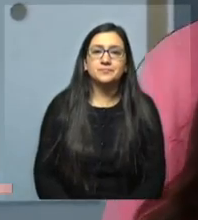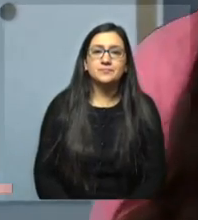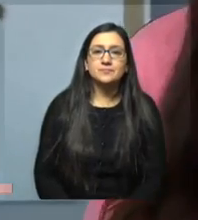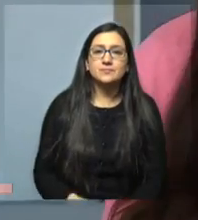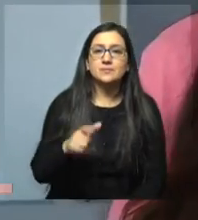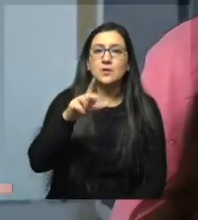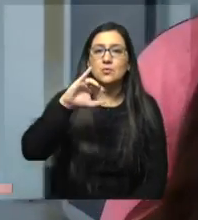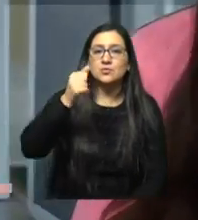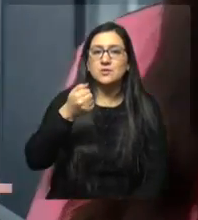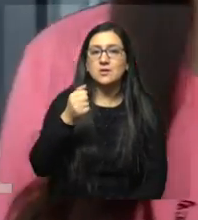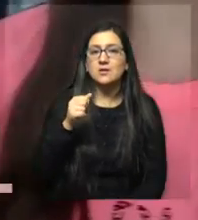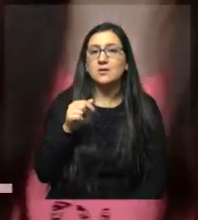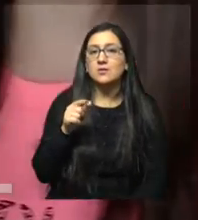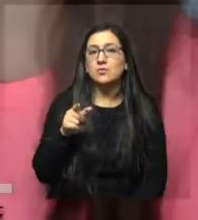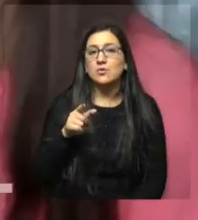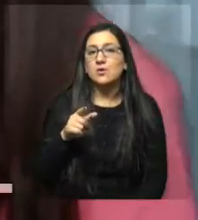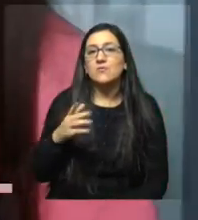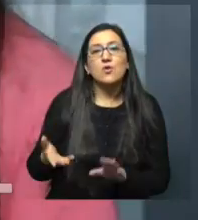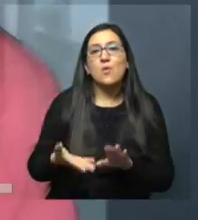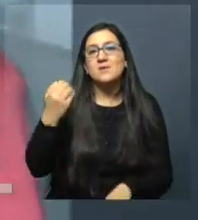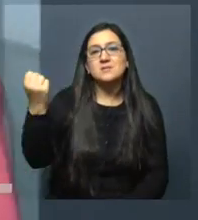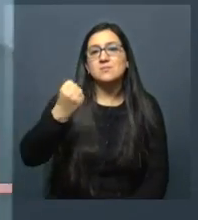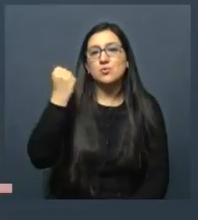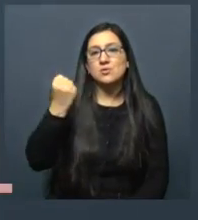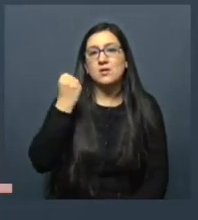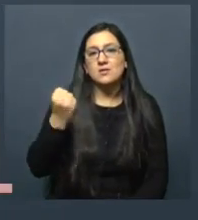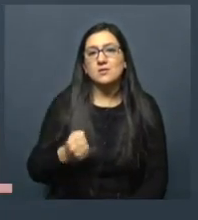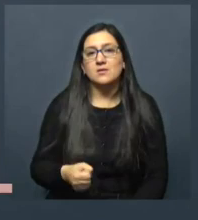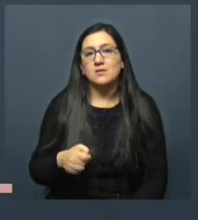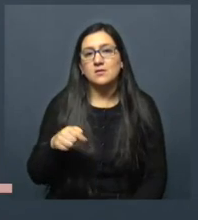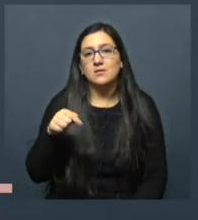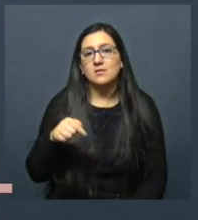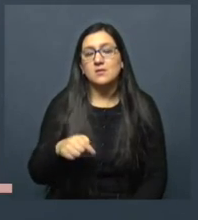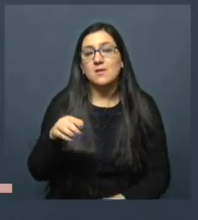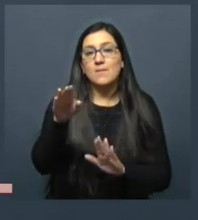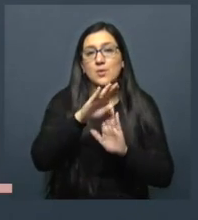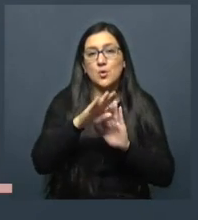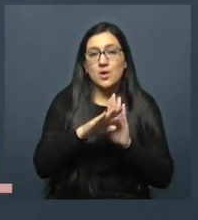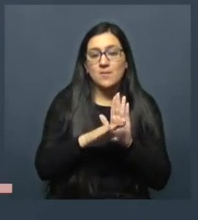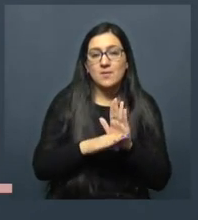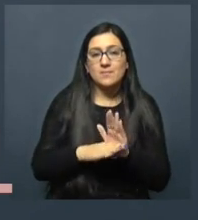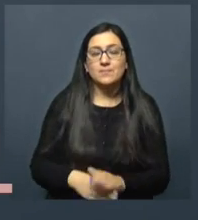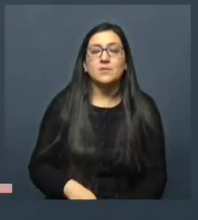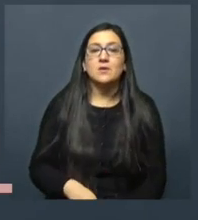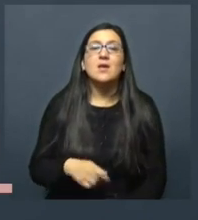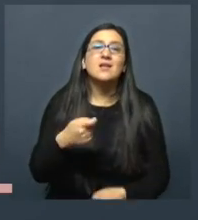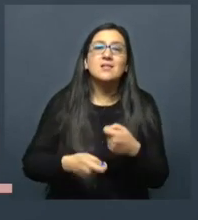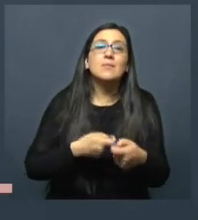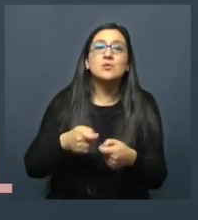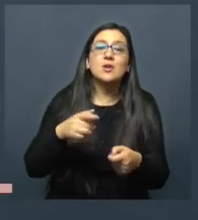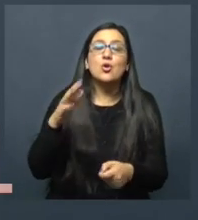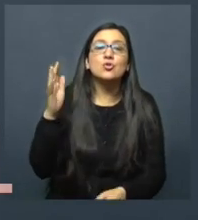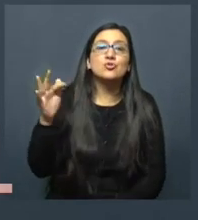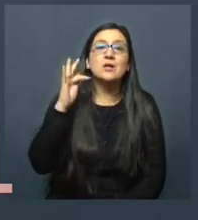Lucía, en tu caso, ¿qué fue lo más importante que destacás de este programa? ¿Qué te aportó a vos esos talleres,